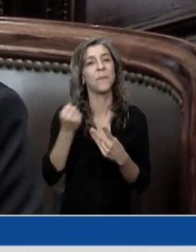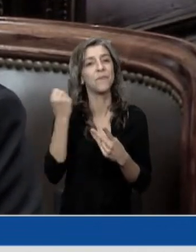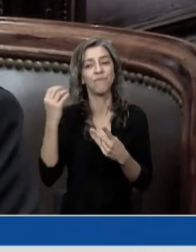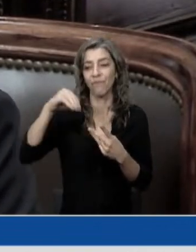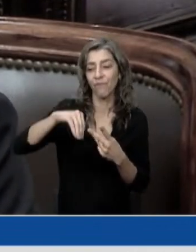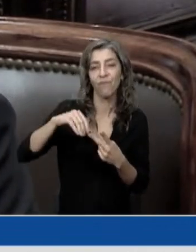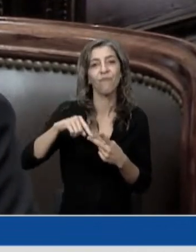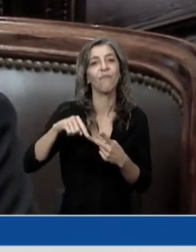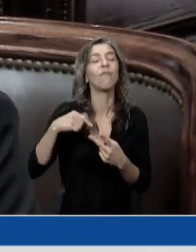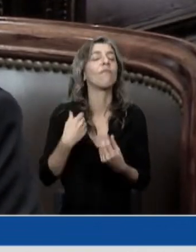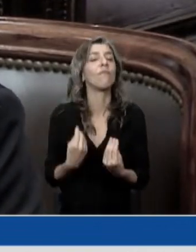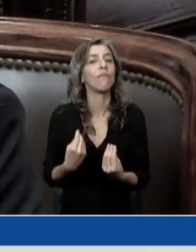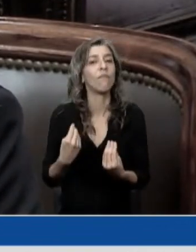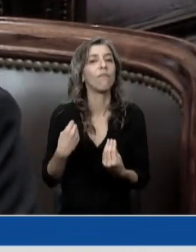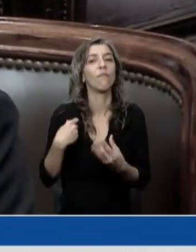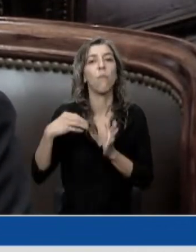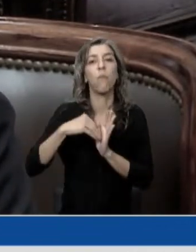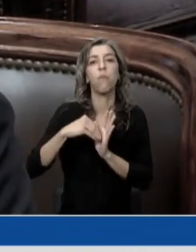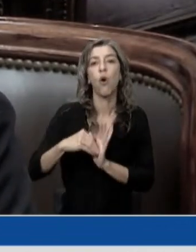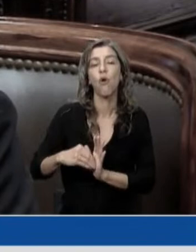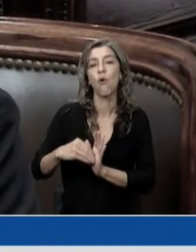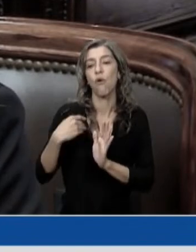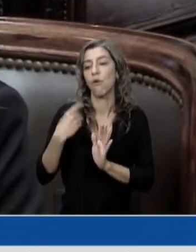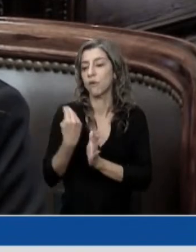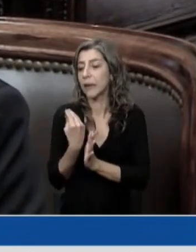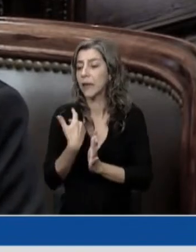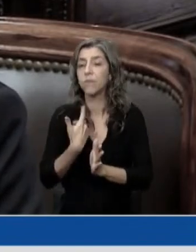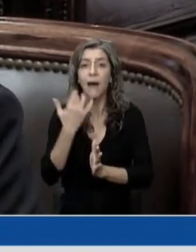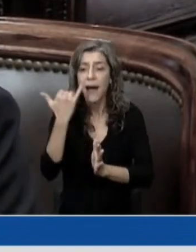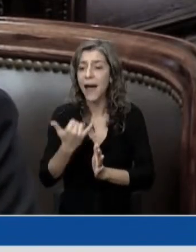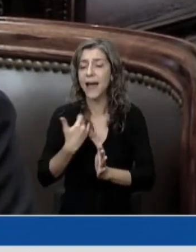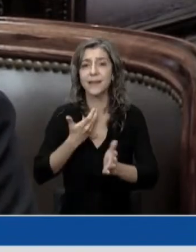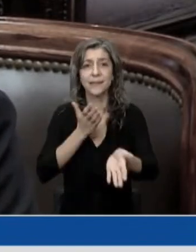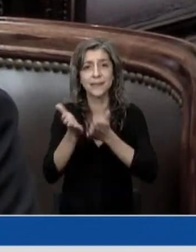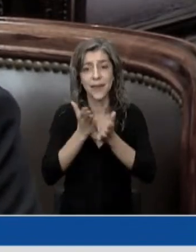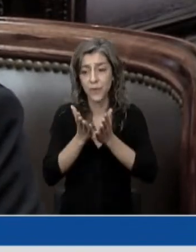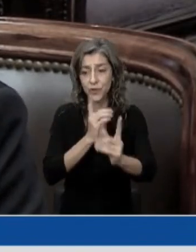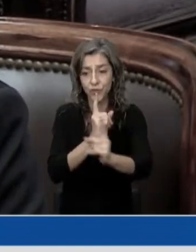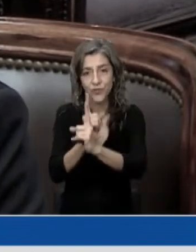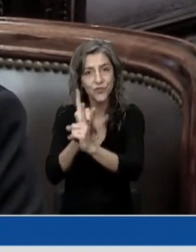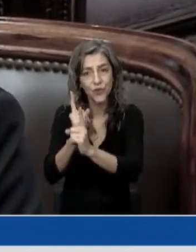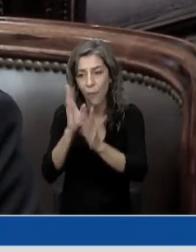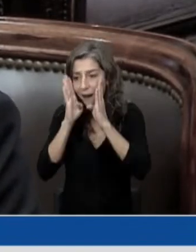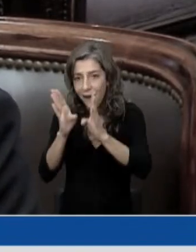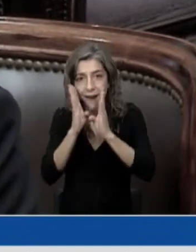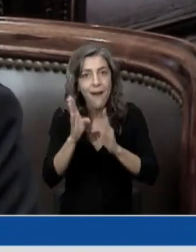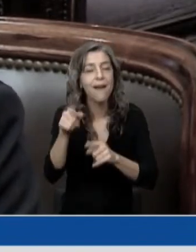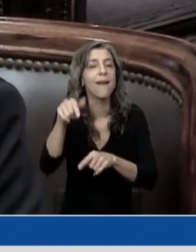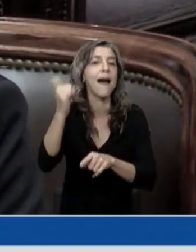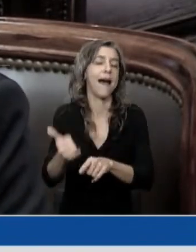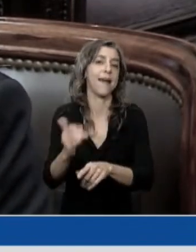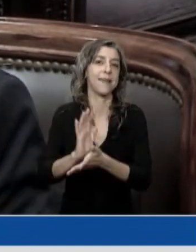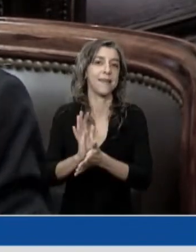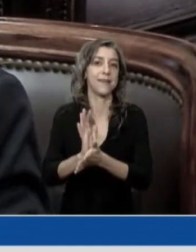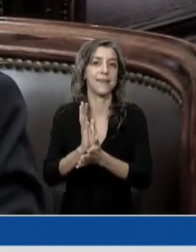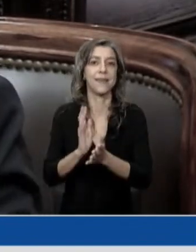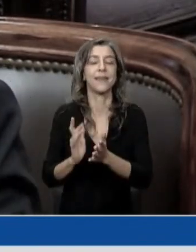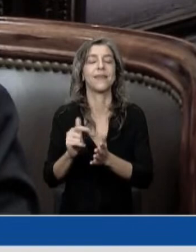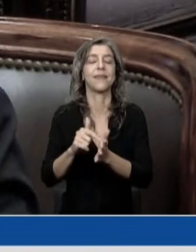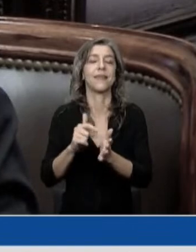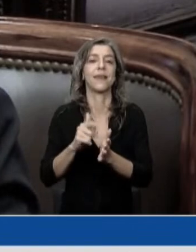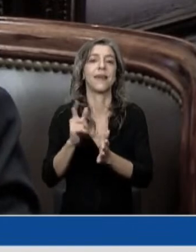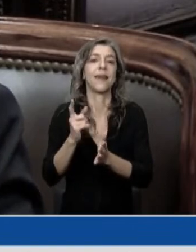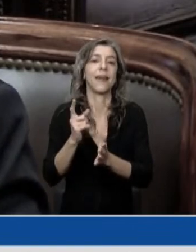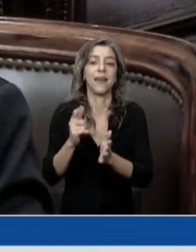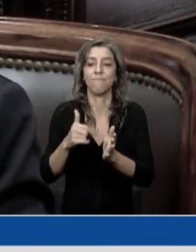a los servicios de asistencia a las víctimas, a los servicios de prevención que ya existen de